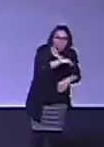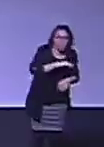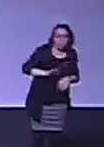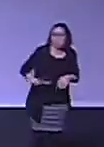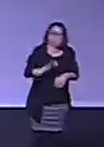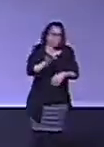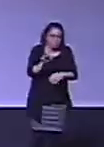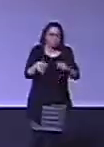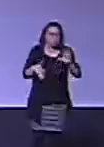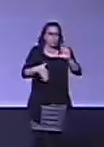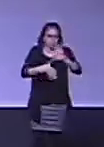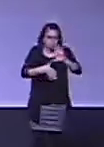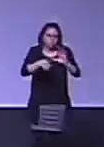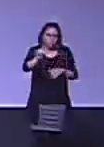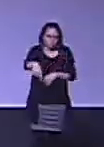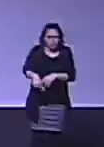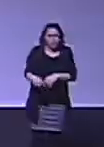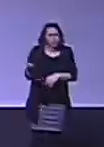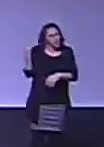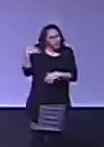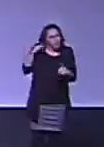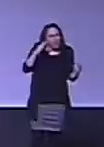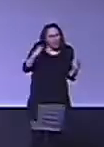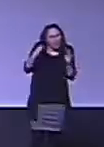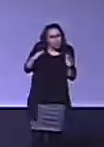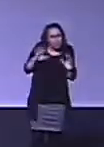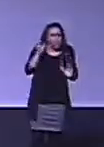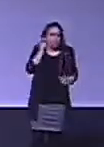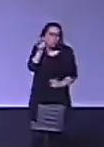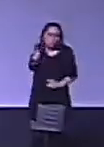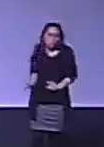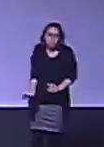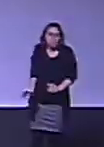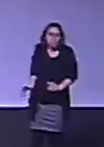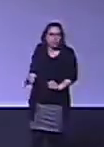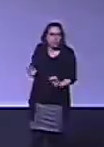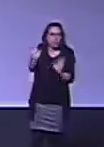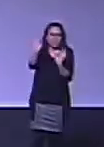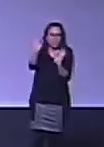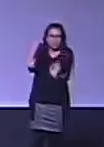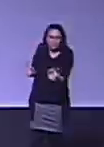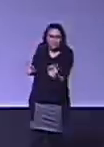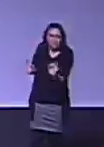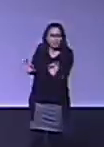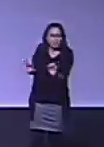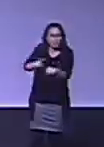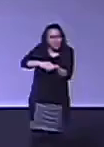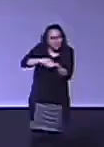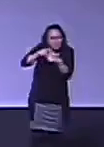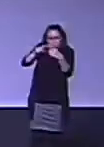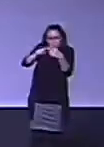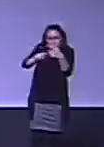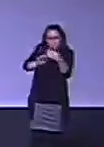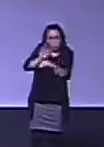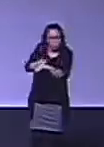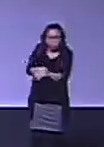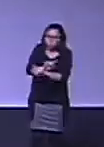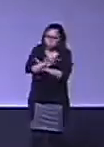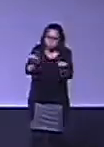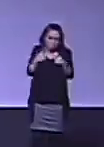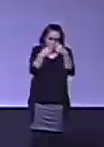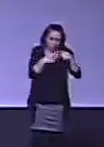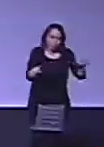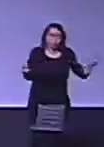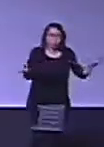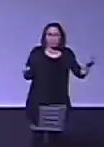con nosotras, no se ajustaban al molde de la mujer de la época y, a pesar del éxito del que gozaron en el exterior, no fueron del